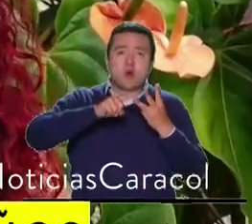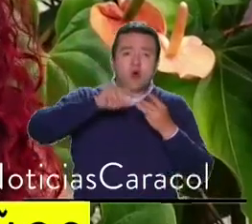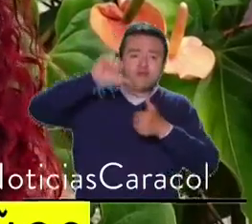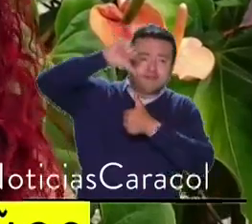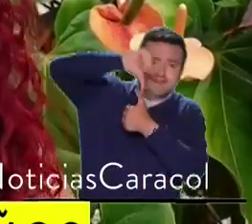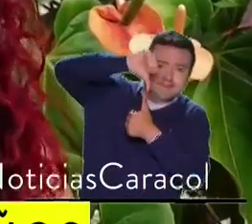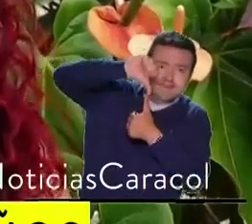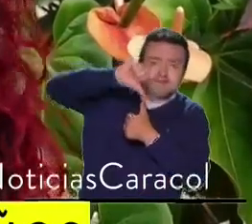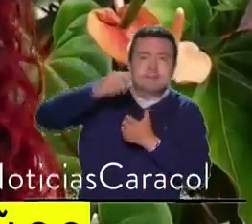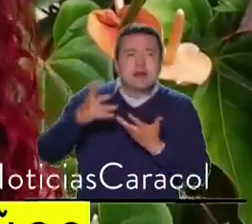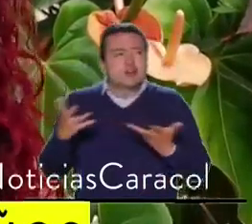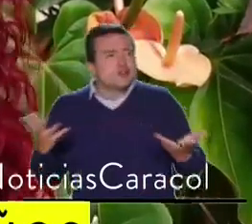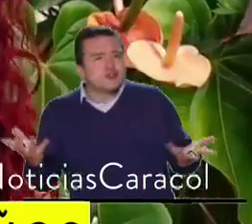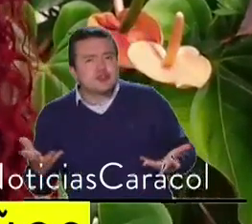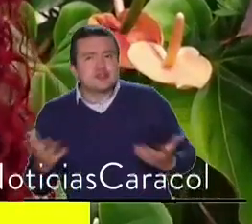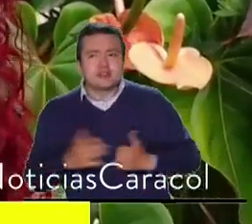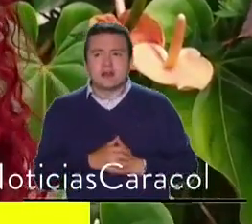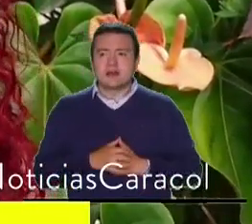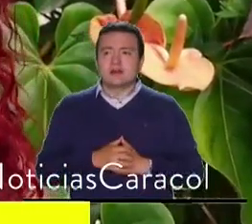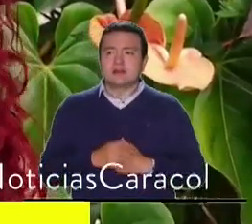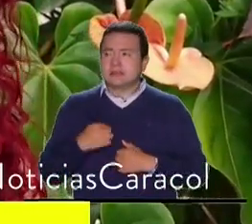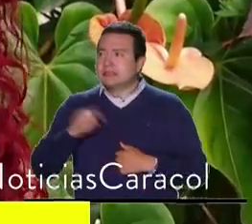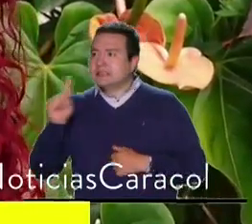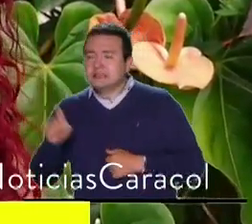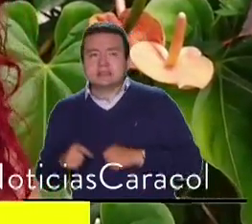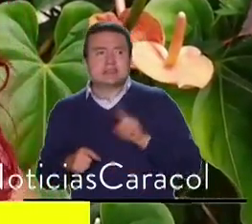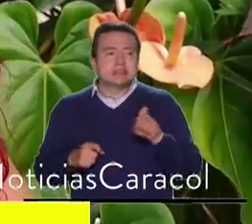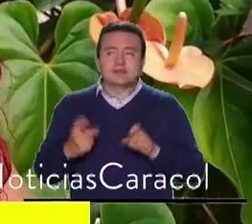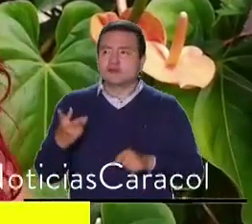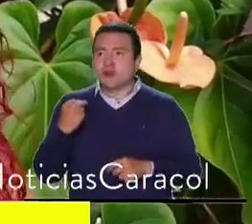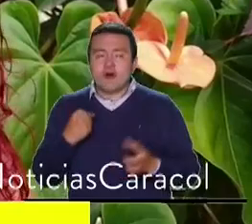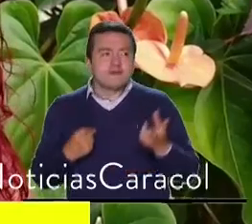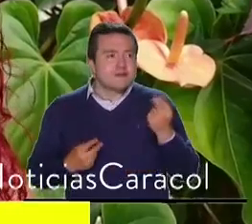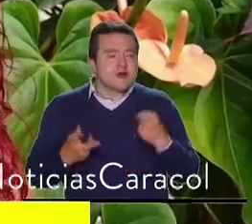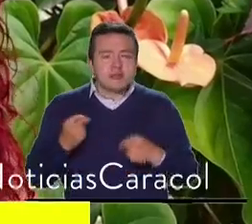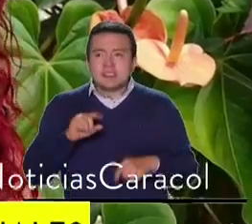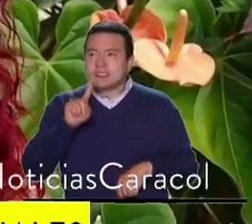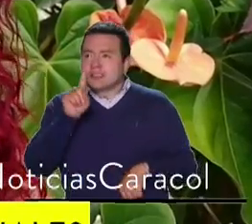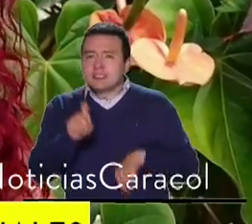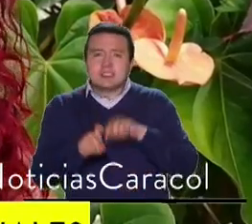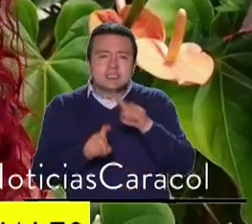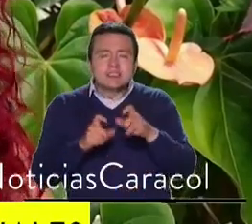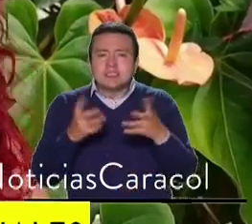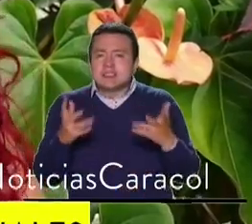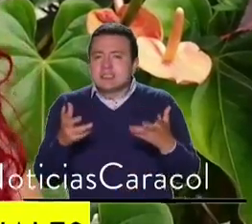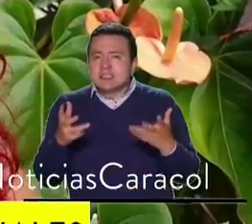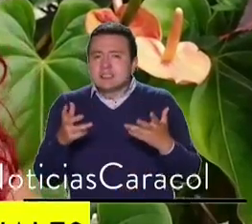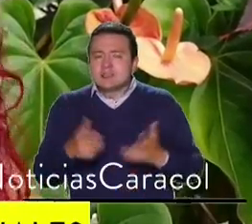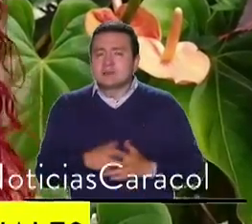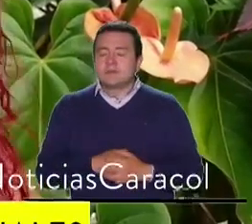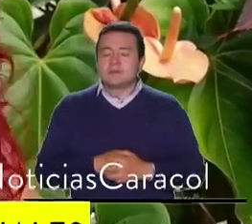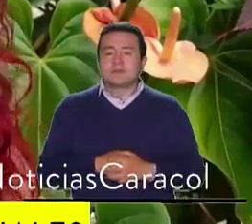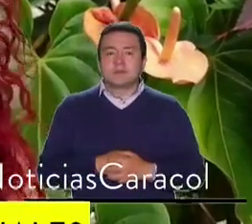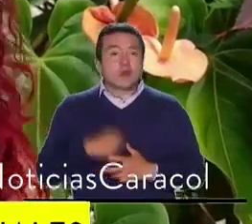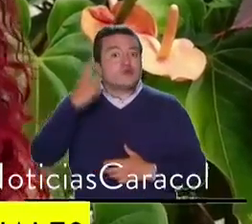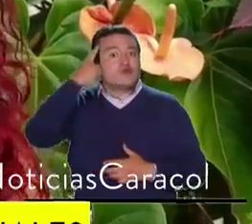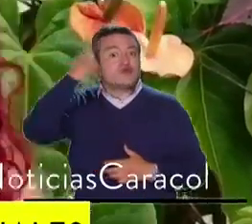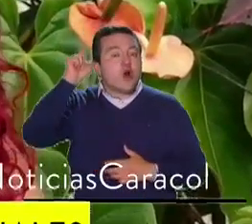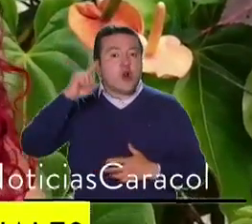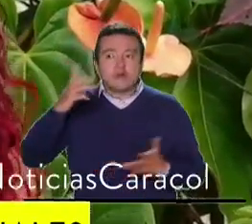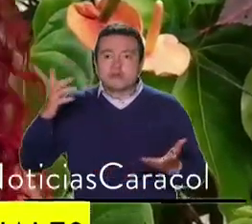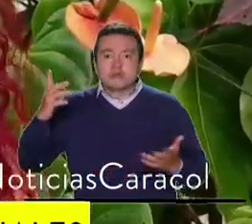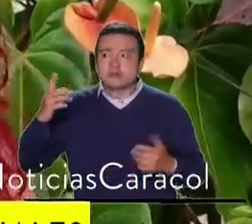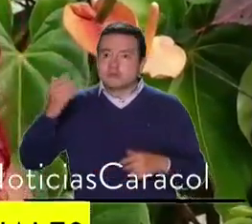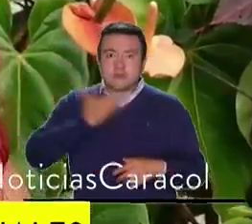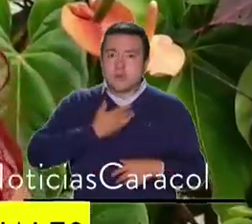y iba y me veía cada mes, y así sucesivamente ella iba esporádicamente, y de un momento a otro un día más no volvió.